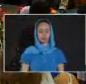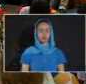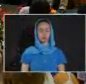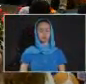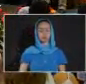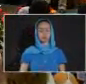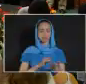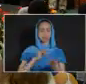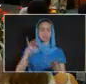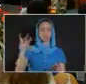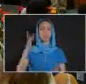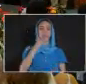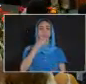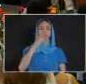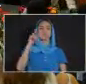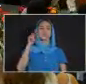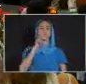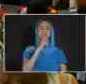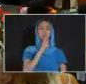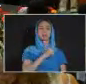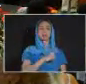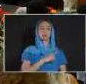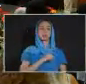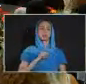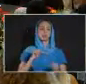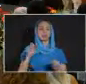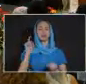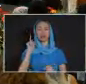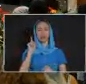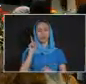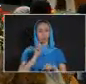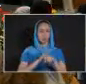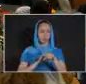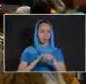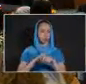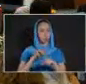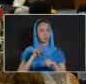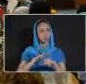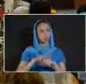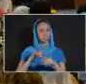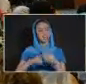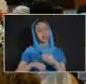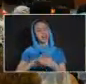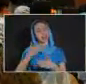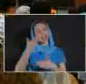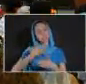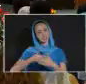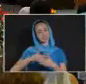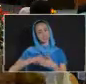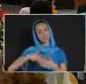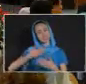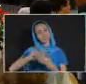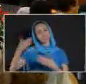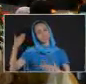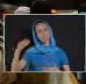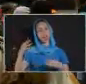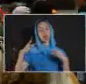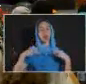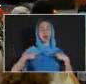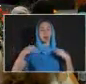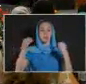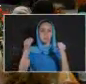Gloria a Dios, hermanos. Denos un momentito más antes de retirarse, hermanos. Hay muchas peticiones de